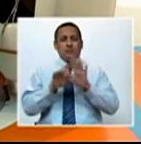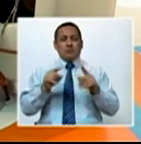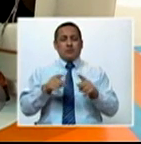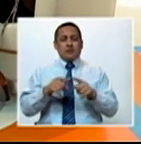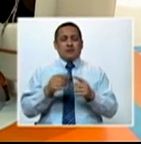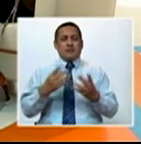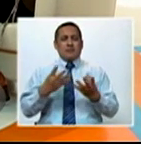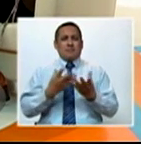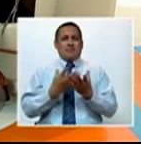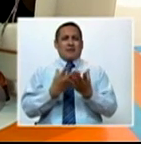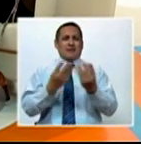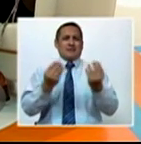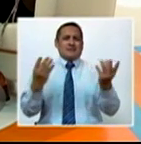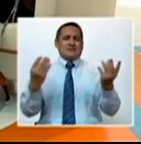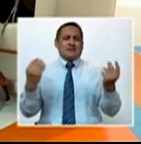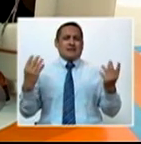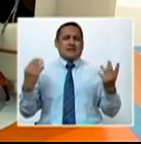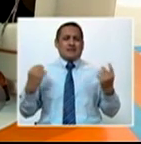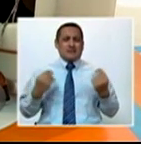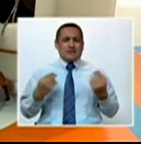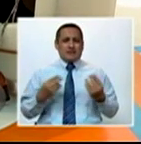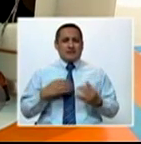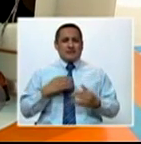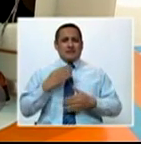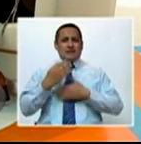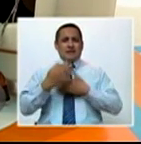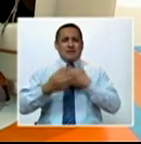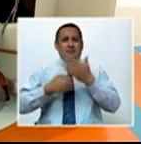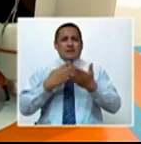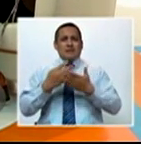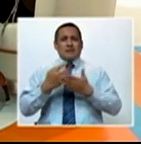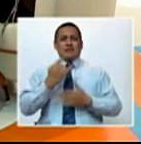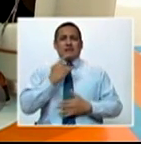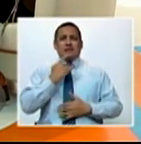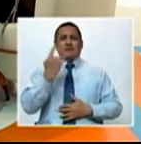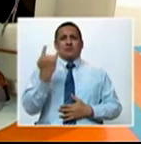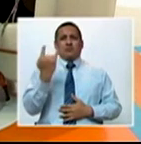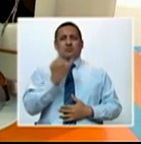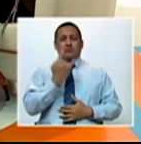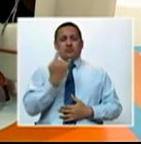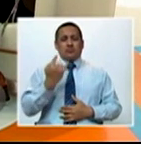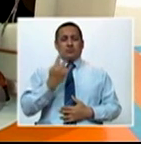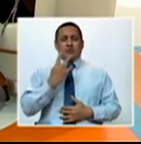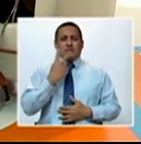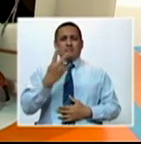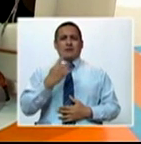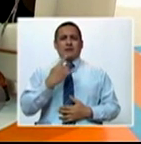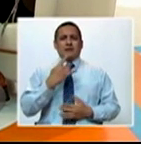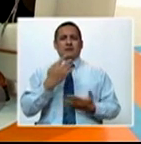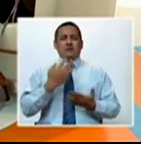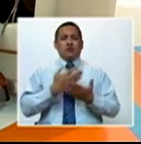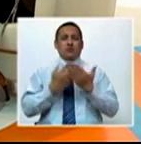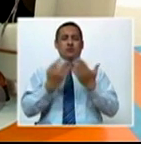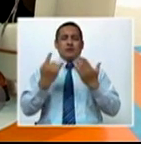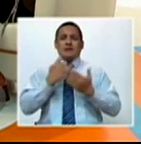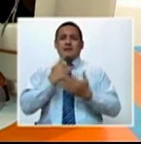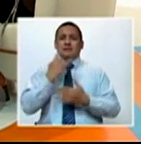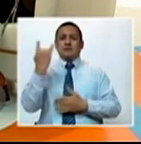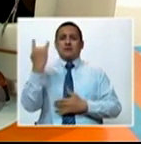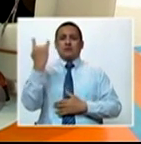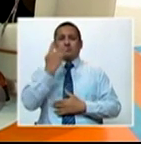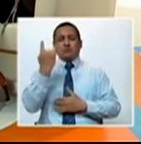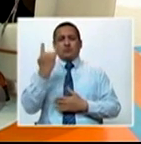entre comillas, que viene desde Estados Unidos, porque sabes muy bien de que en Estados Unidos ya